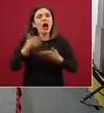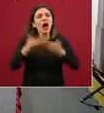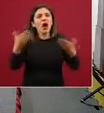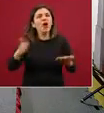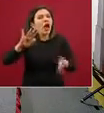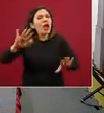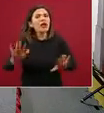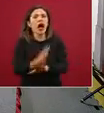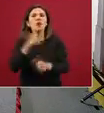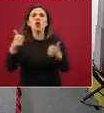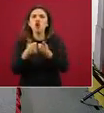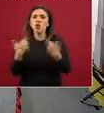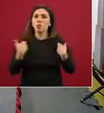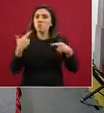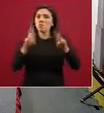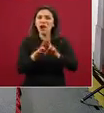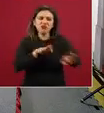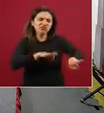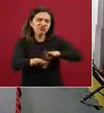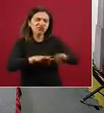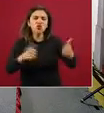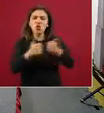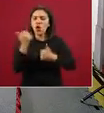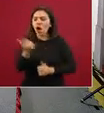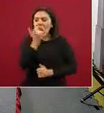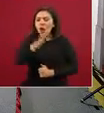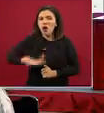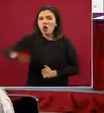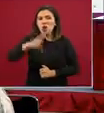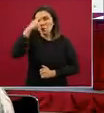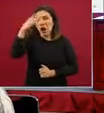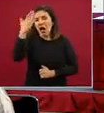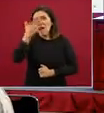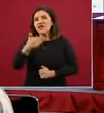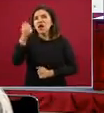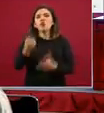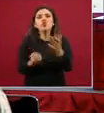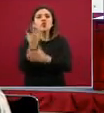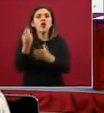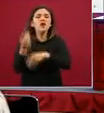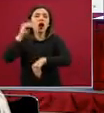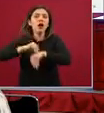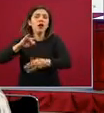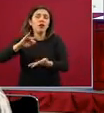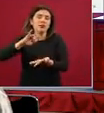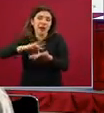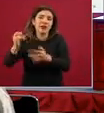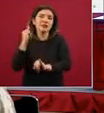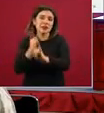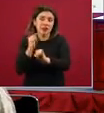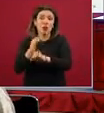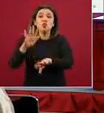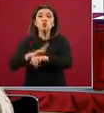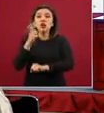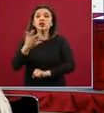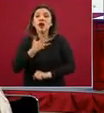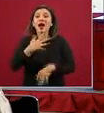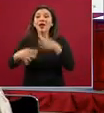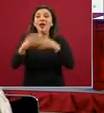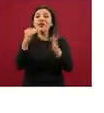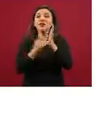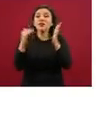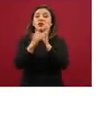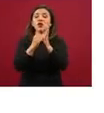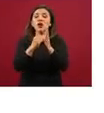una dinámica con el magisterio y con los alumnos en habilidades nuevas digitales. Por eso tuvimos 14 millones de